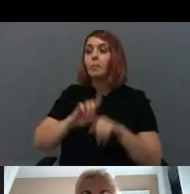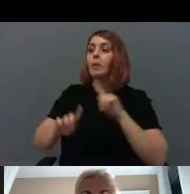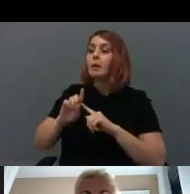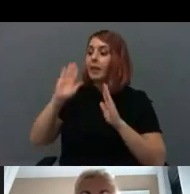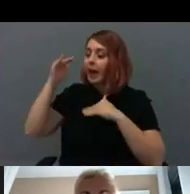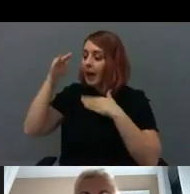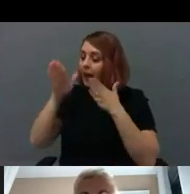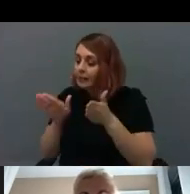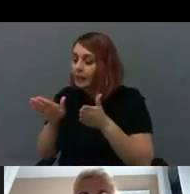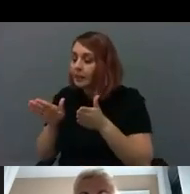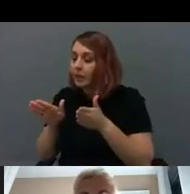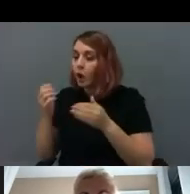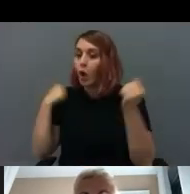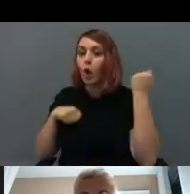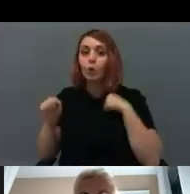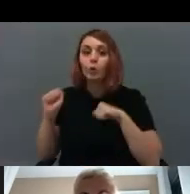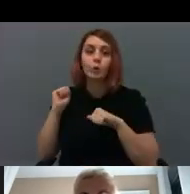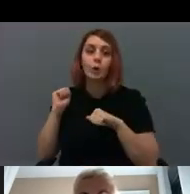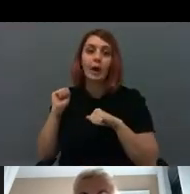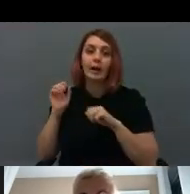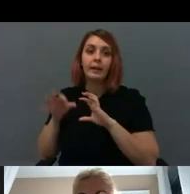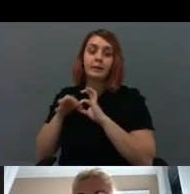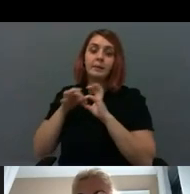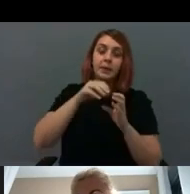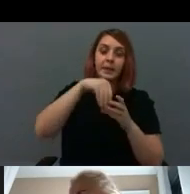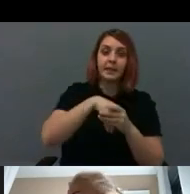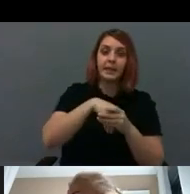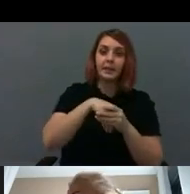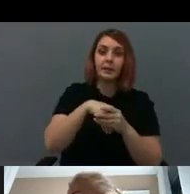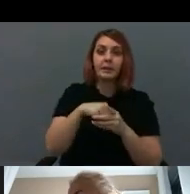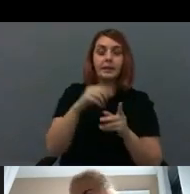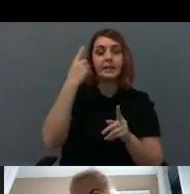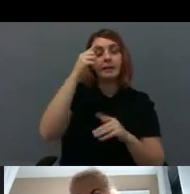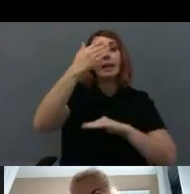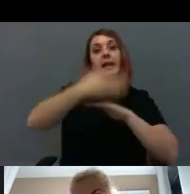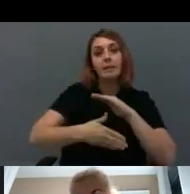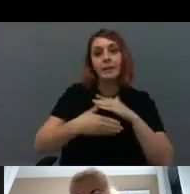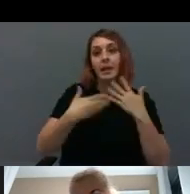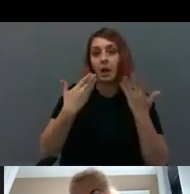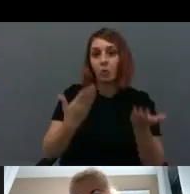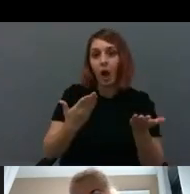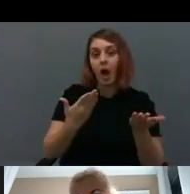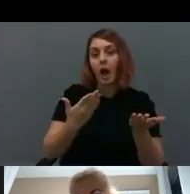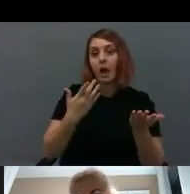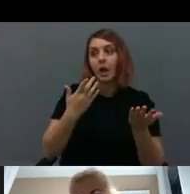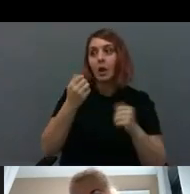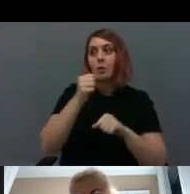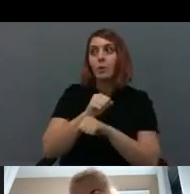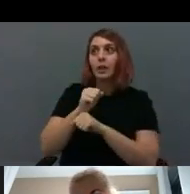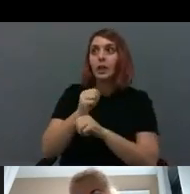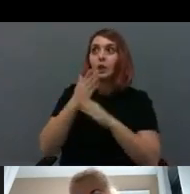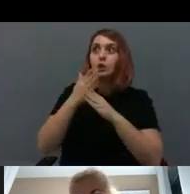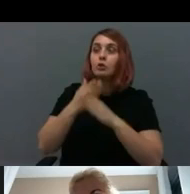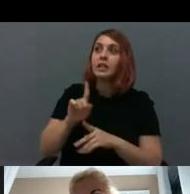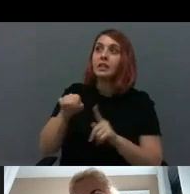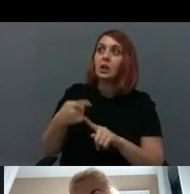muchas veces a lo mejor conductuales, llevan otra serie de implicaciones, de saber hasta dónde es la protección suficiente o te